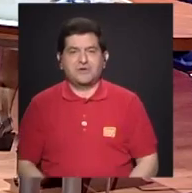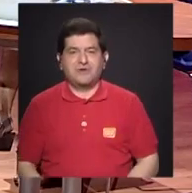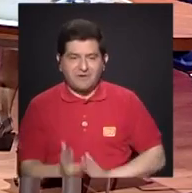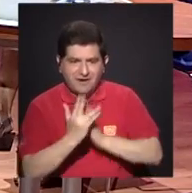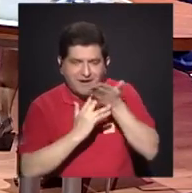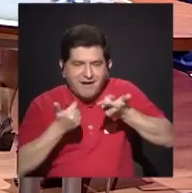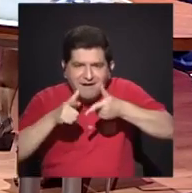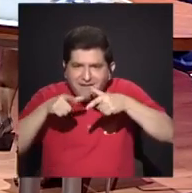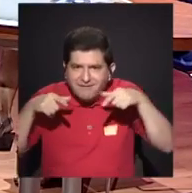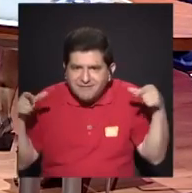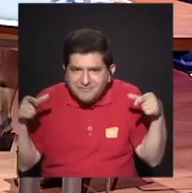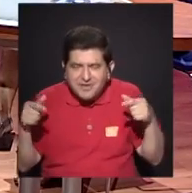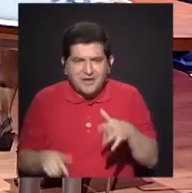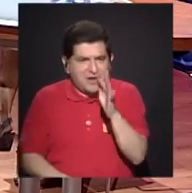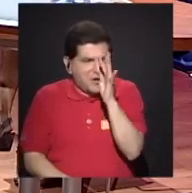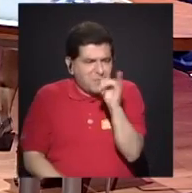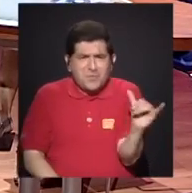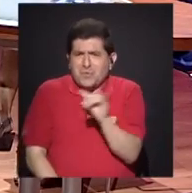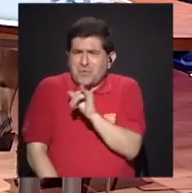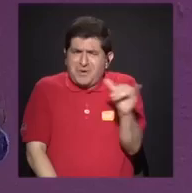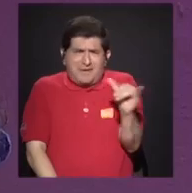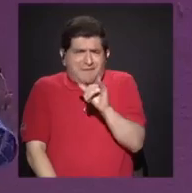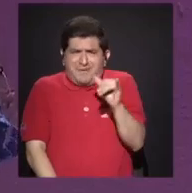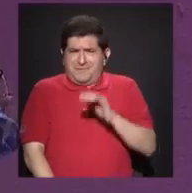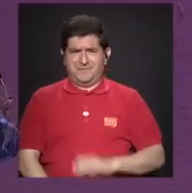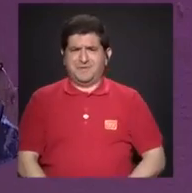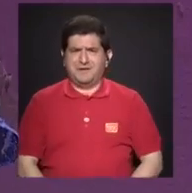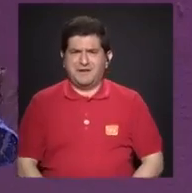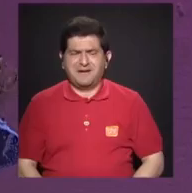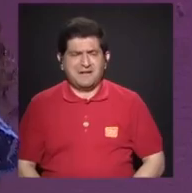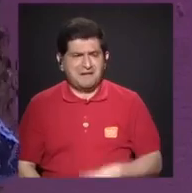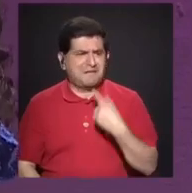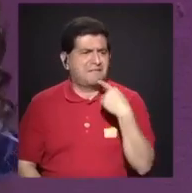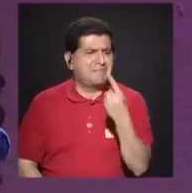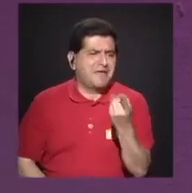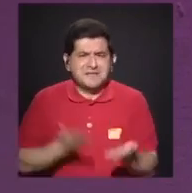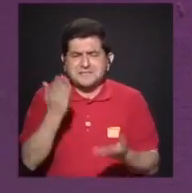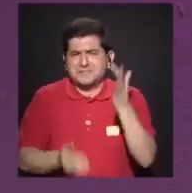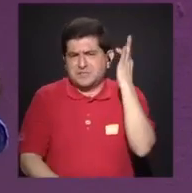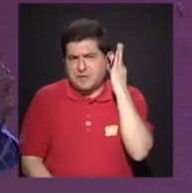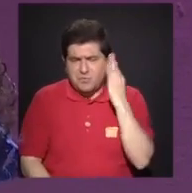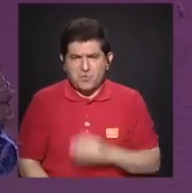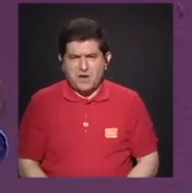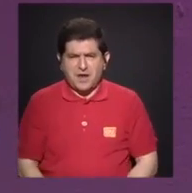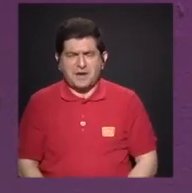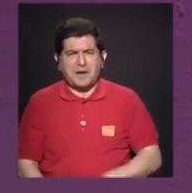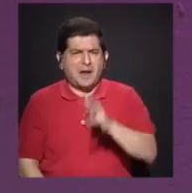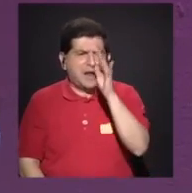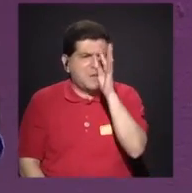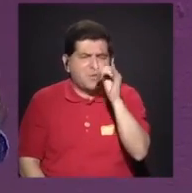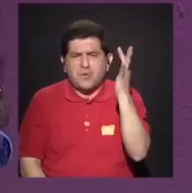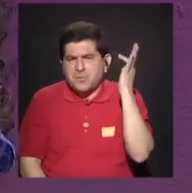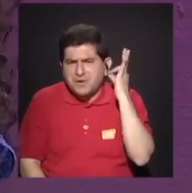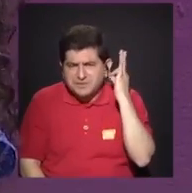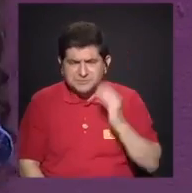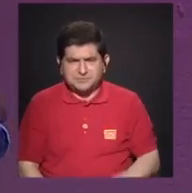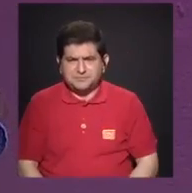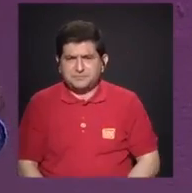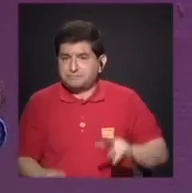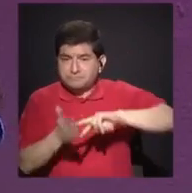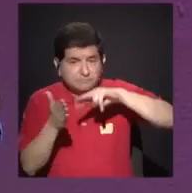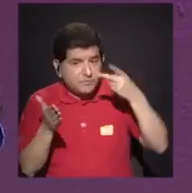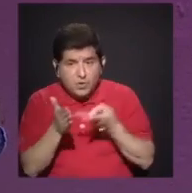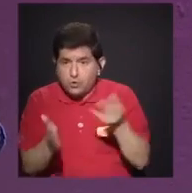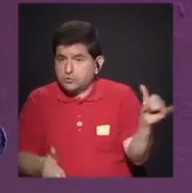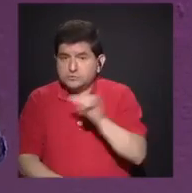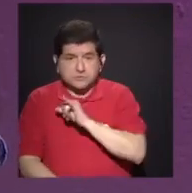lenguaje, esta burla también es una manera de decir a las mujeres esto, hacemos bromas sobre las mujeres, no significa